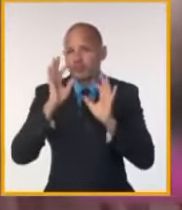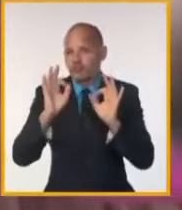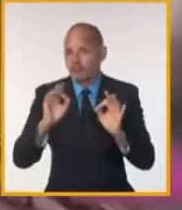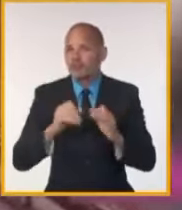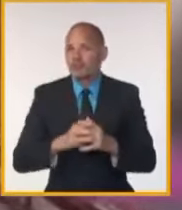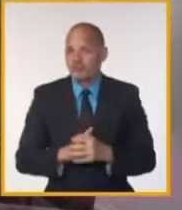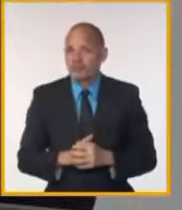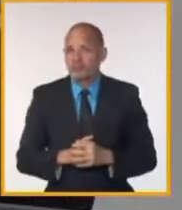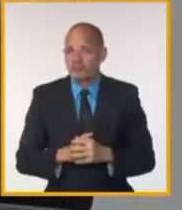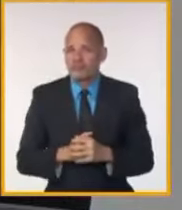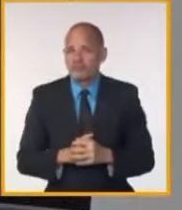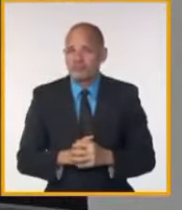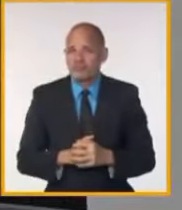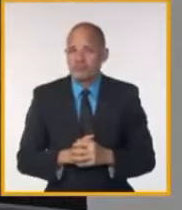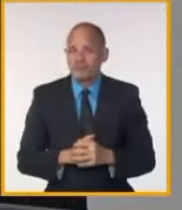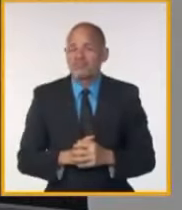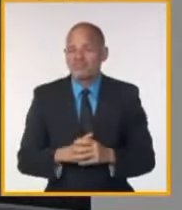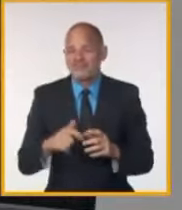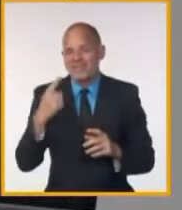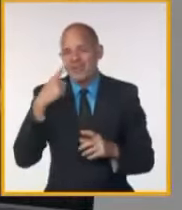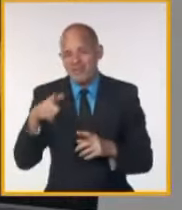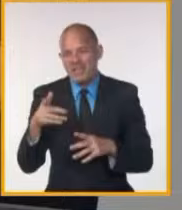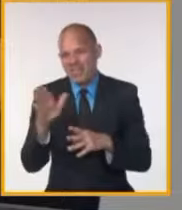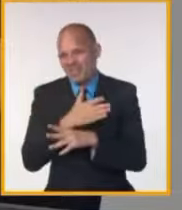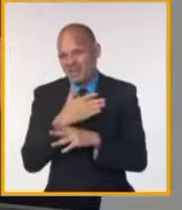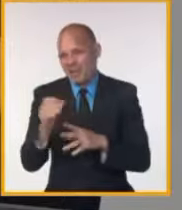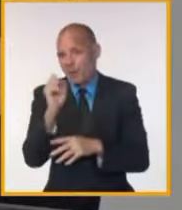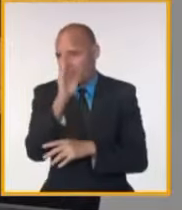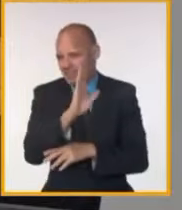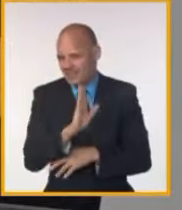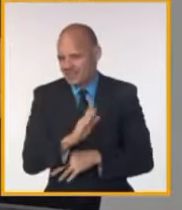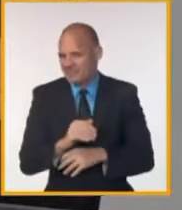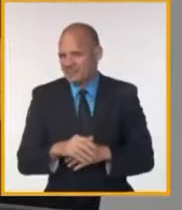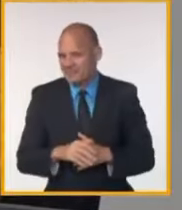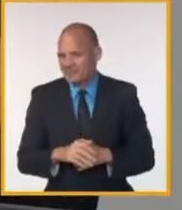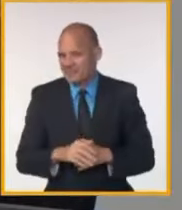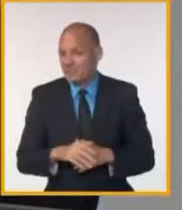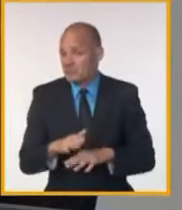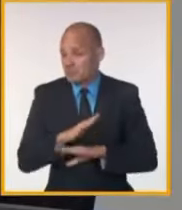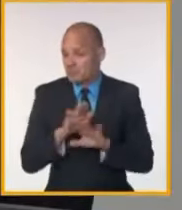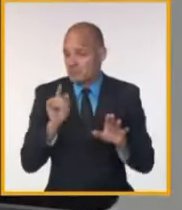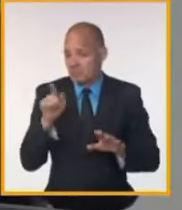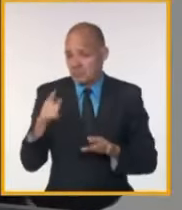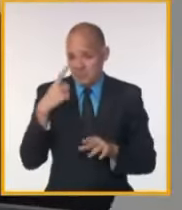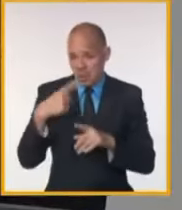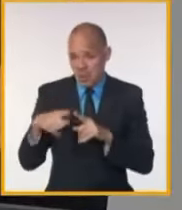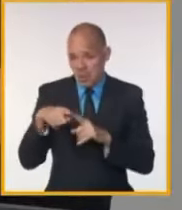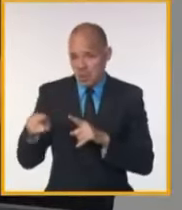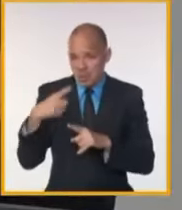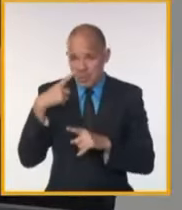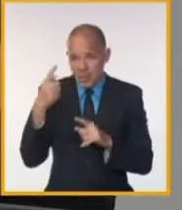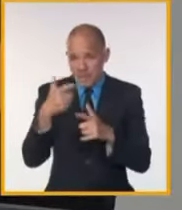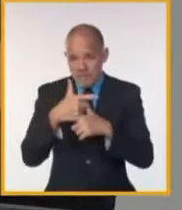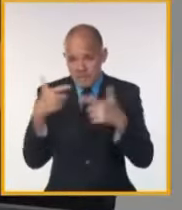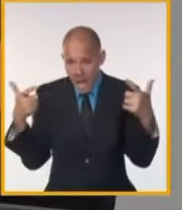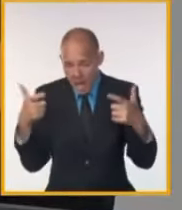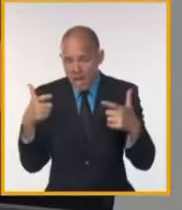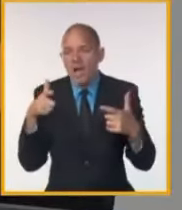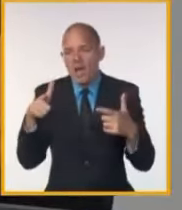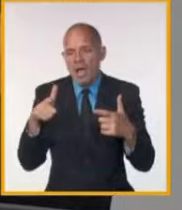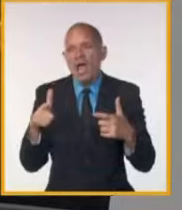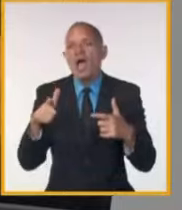el panorama en Brasil tiene controlados cientos de prefecturas que sí tiene mayoría